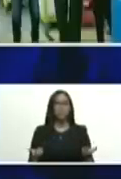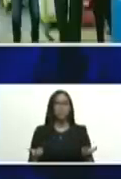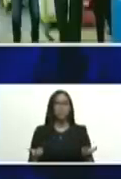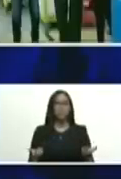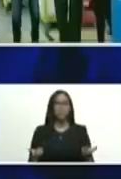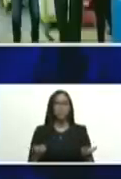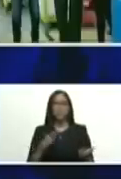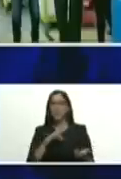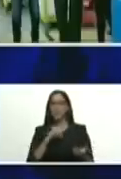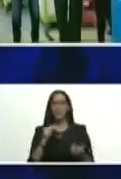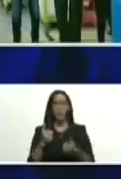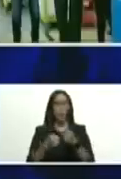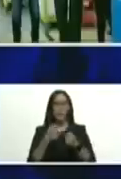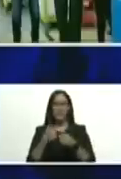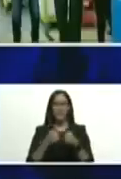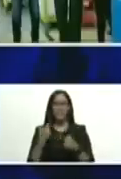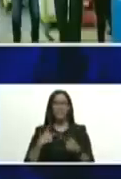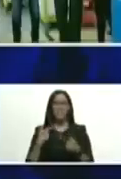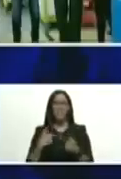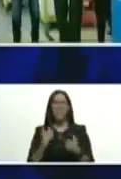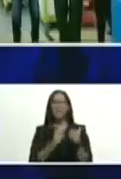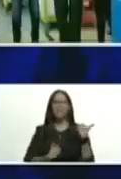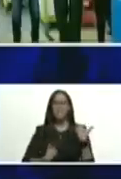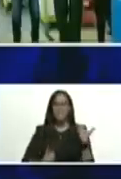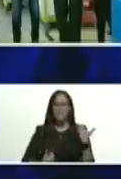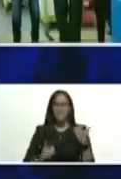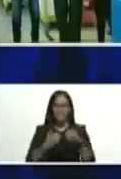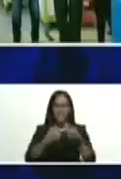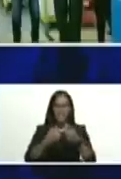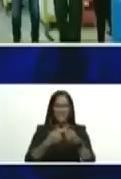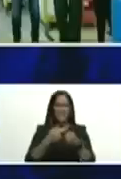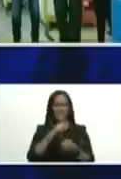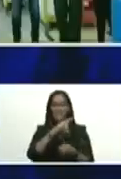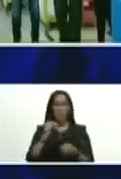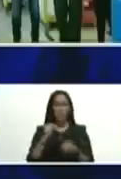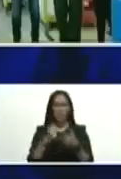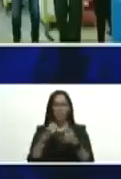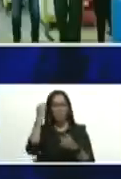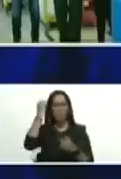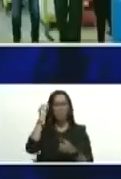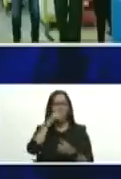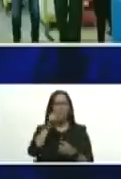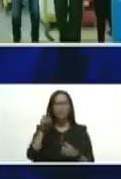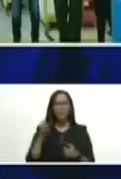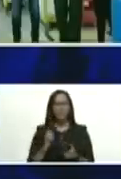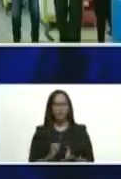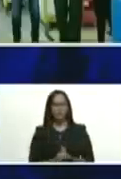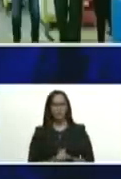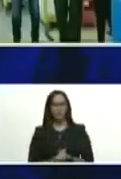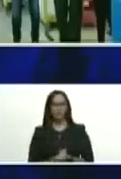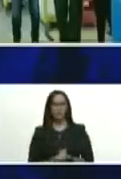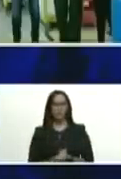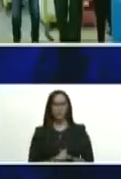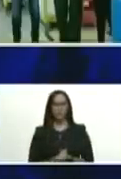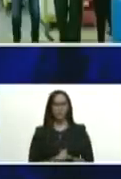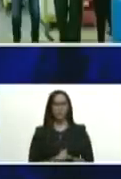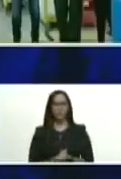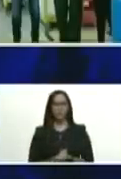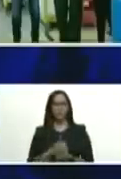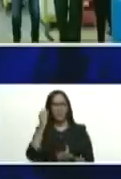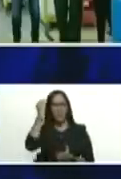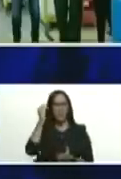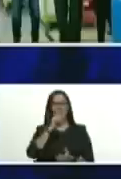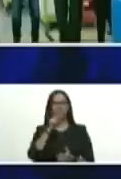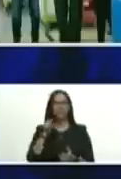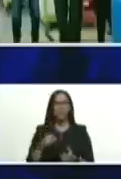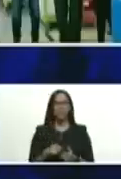El que no me escribe, tiene el teléfono del presidente y no le escribe. ¿Qué piensan ustedes? ¿Qué piensan? Vamos a hacer una encuesta. ¿Qué piensan ustedes?